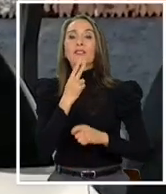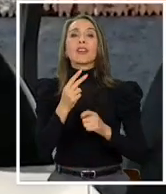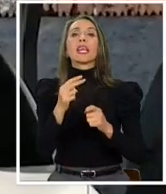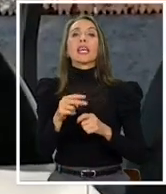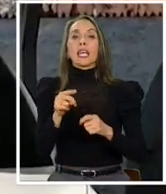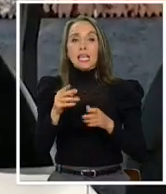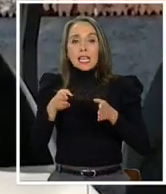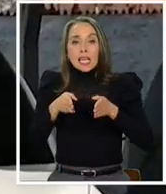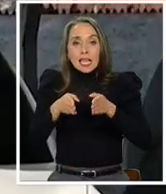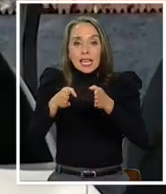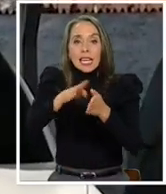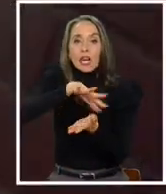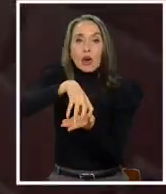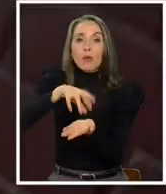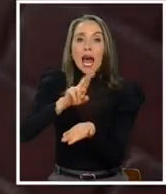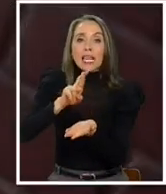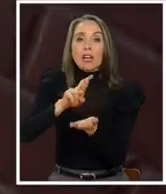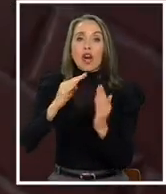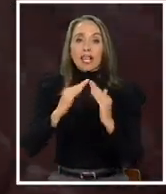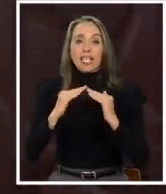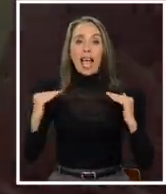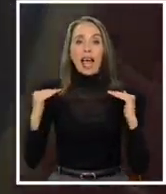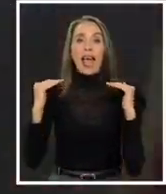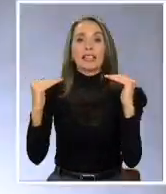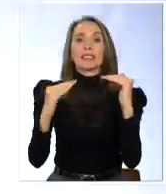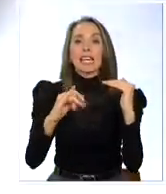2 o 3 sitios de la comuna de Recoleta.